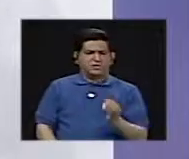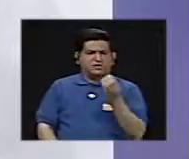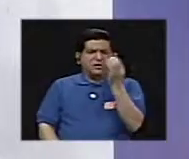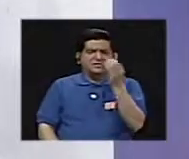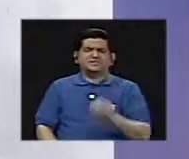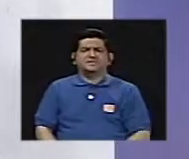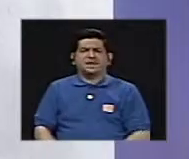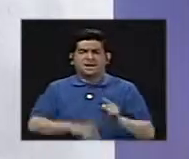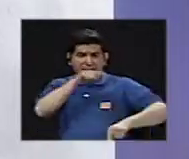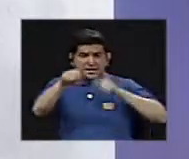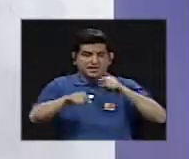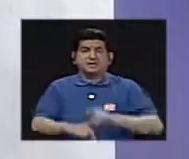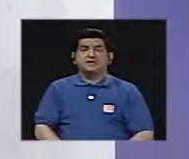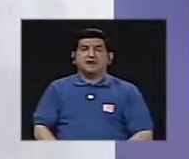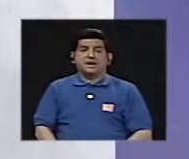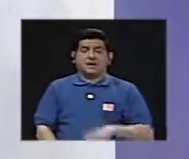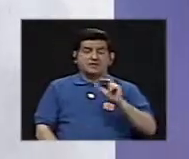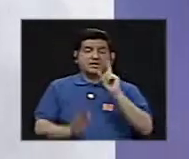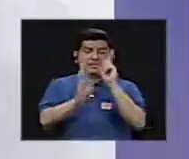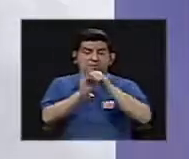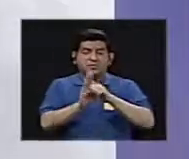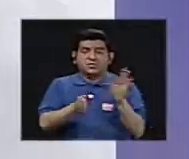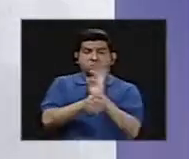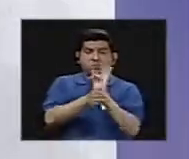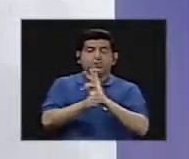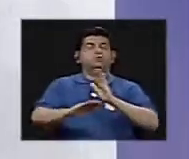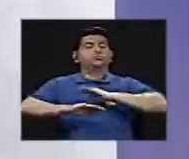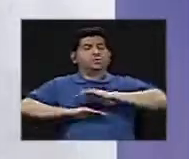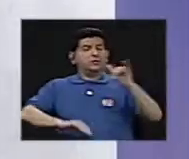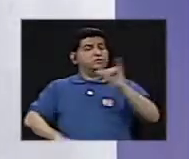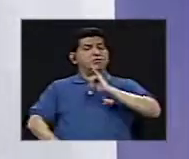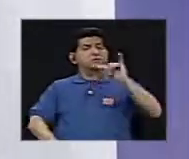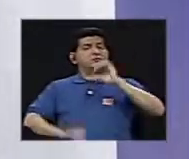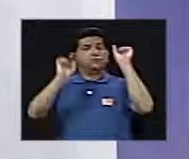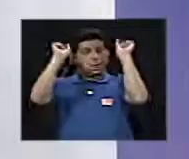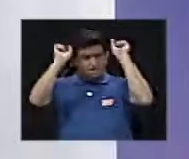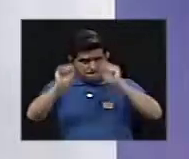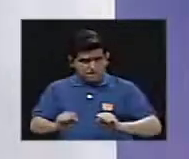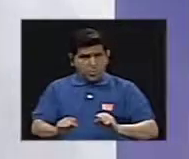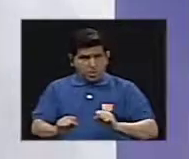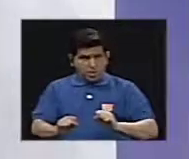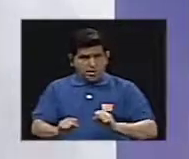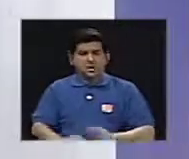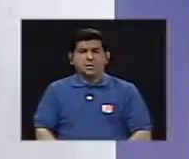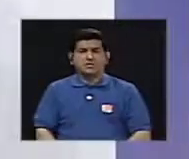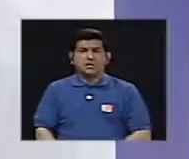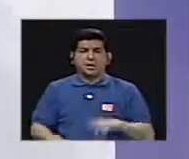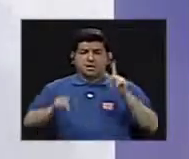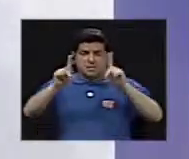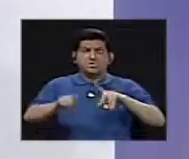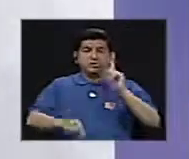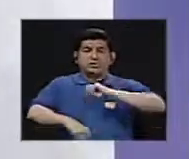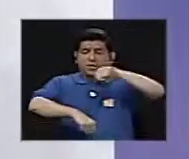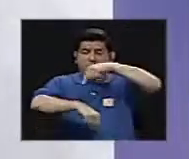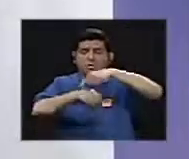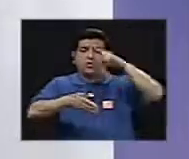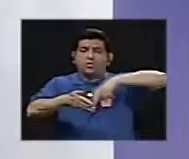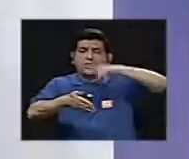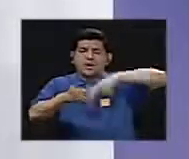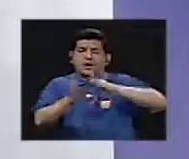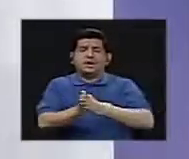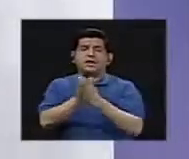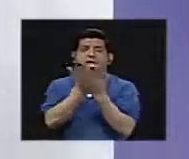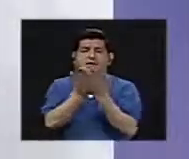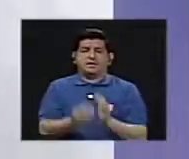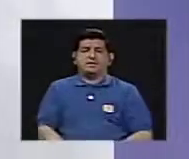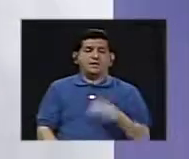a ver televisión puede ser tan gratificante, tan enriquecedor, como sentarse una hora a leer un libro, ¿verdad? Cada uno